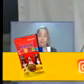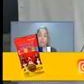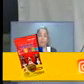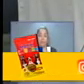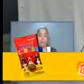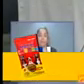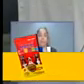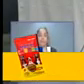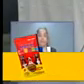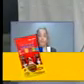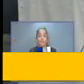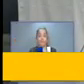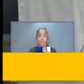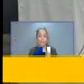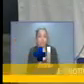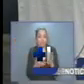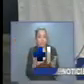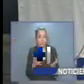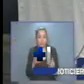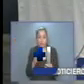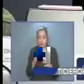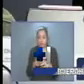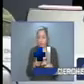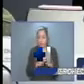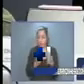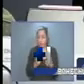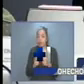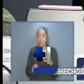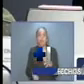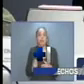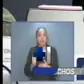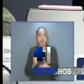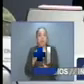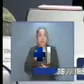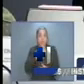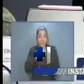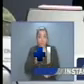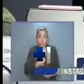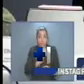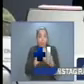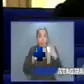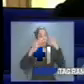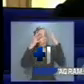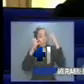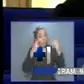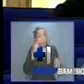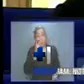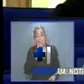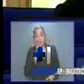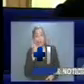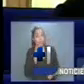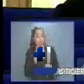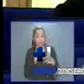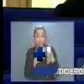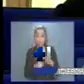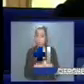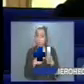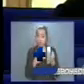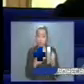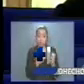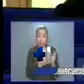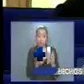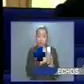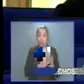al menos a 20 diputados más de abandonar dicha fracción. Cabe mencionar también que los señalamientos se dan